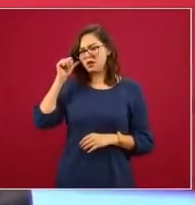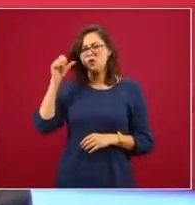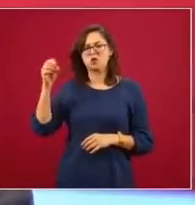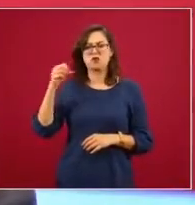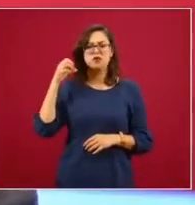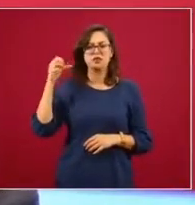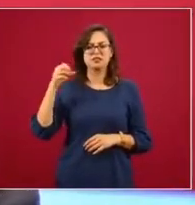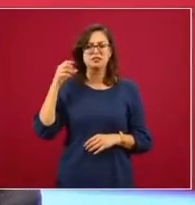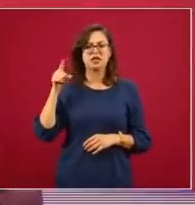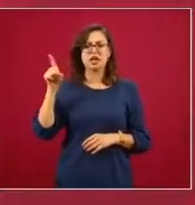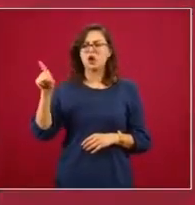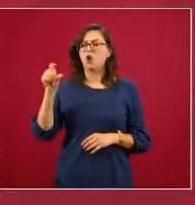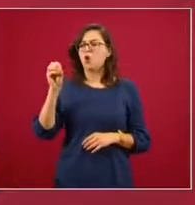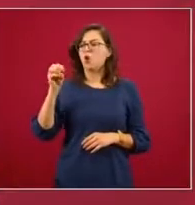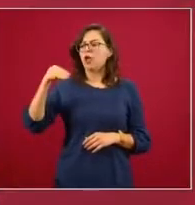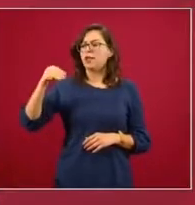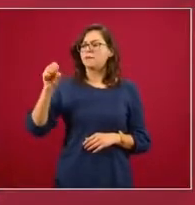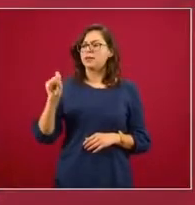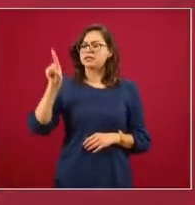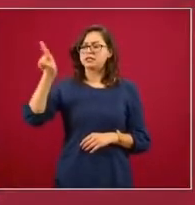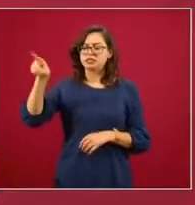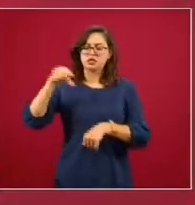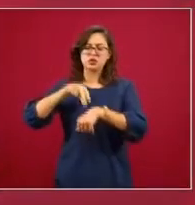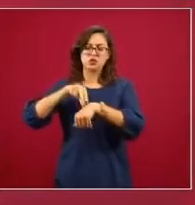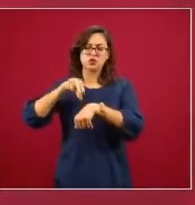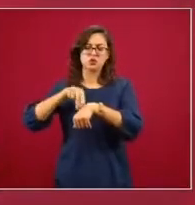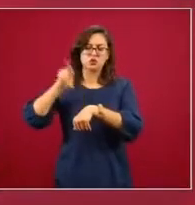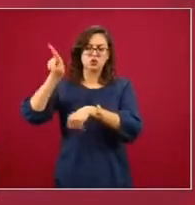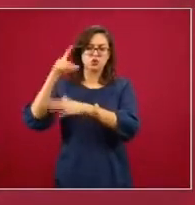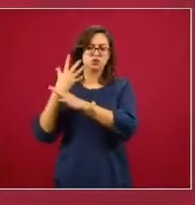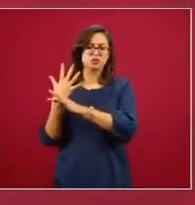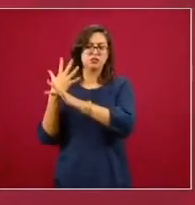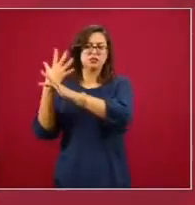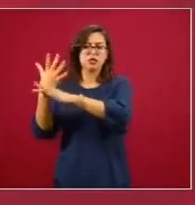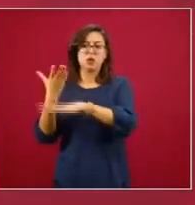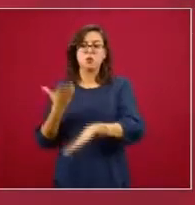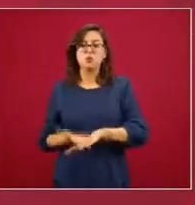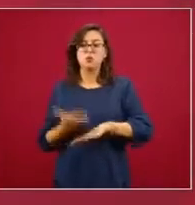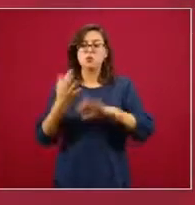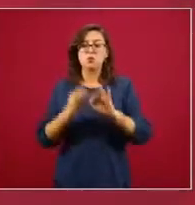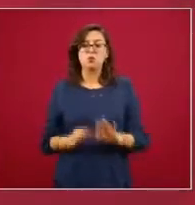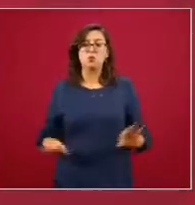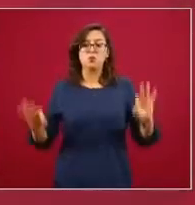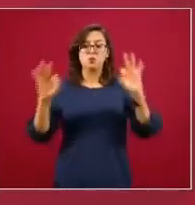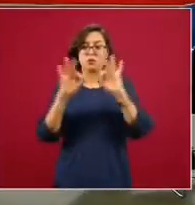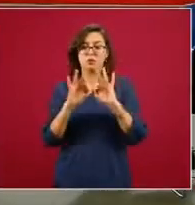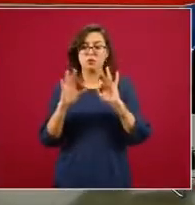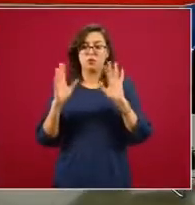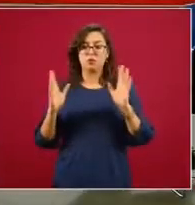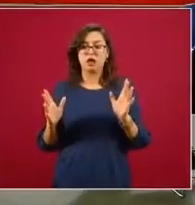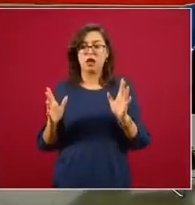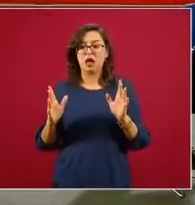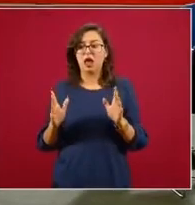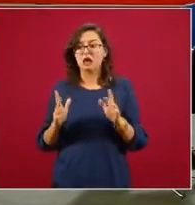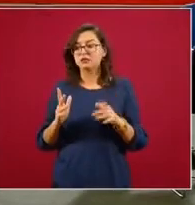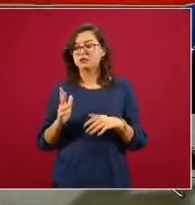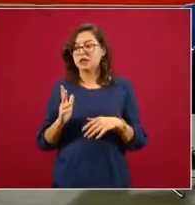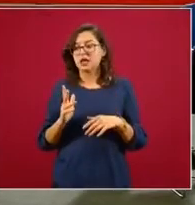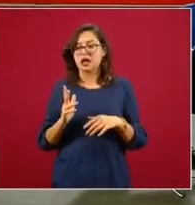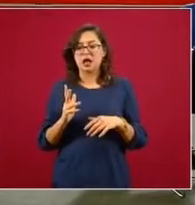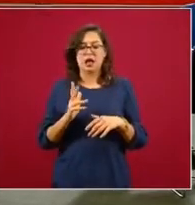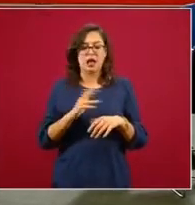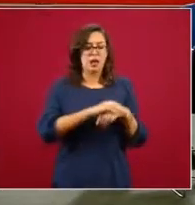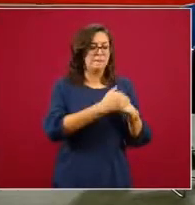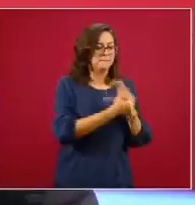el director general de la OMS, el doctor Tedros Ghebreyesus, la importancia de no dejar sola cada medida. Lo que él habla es de